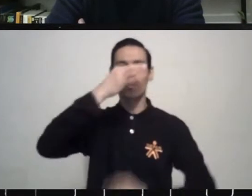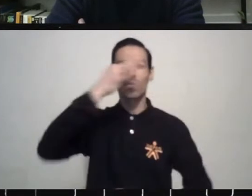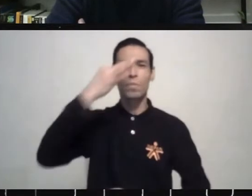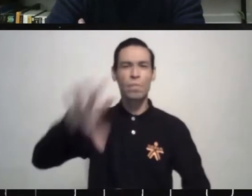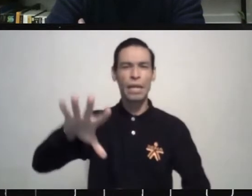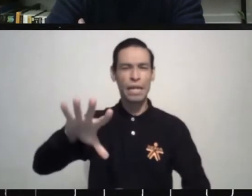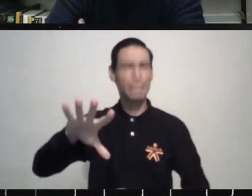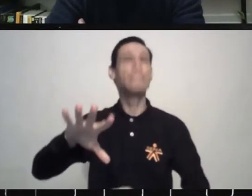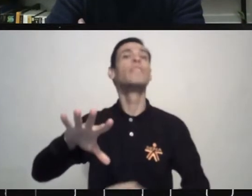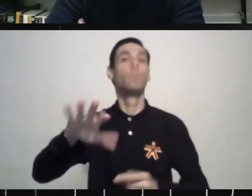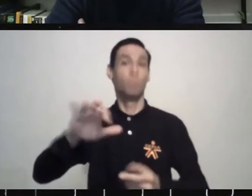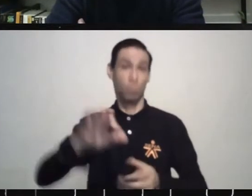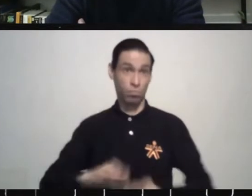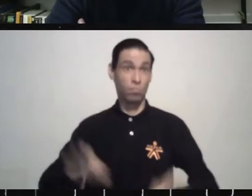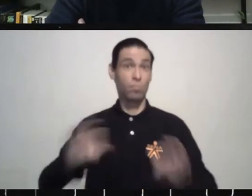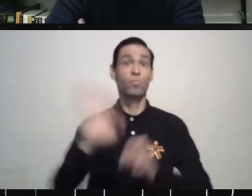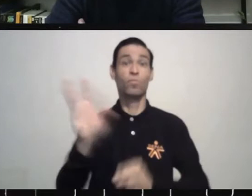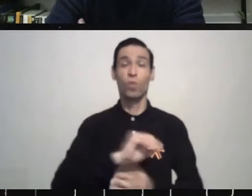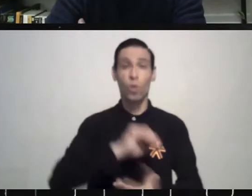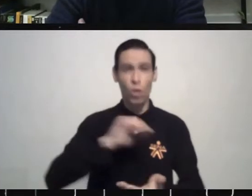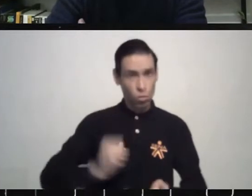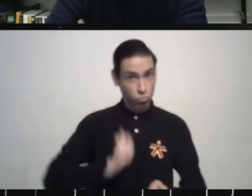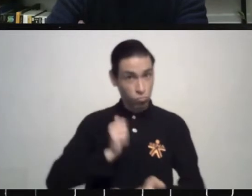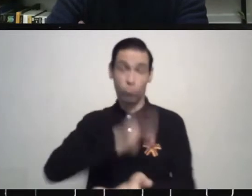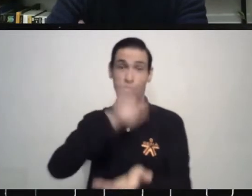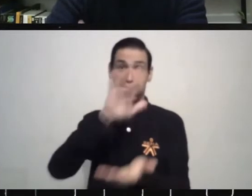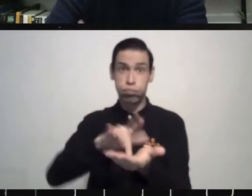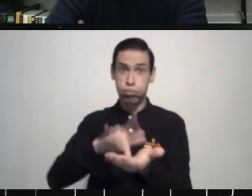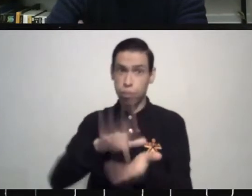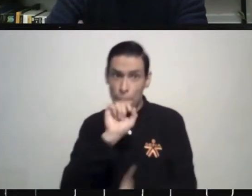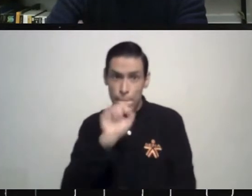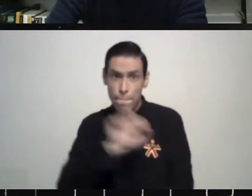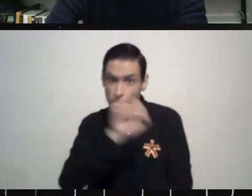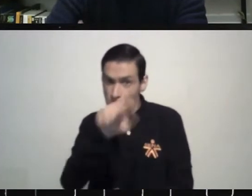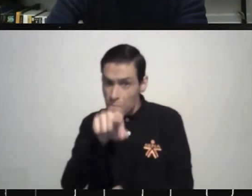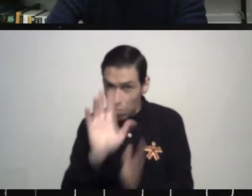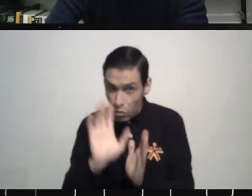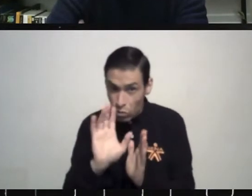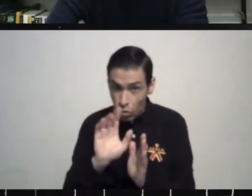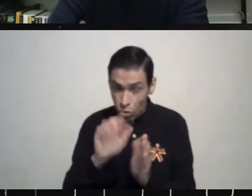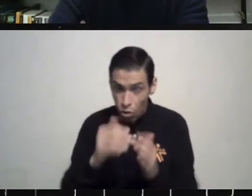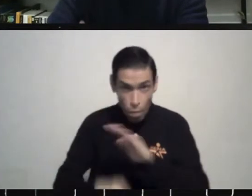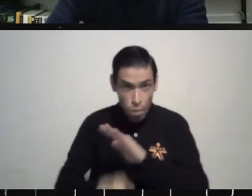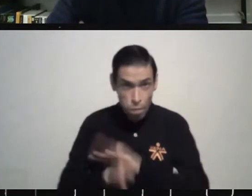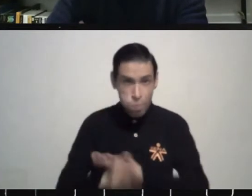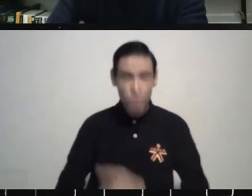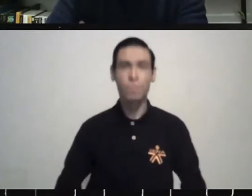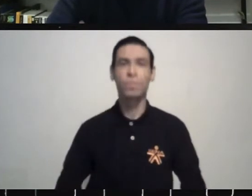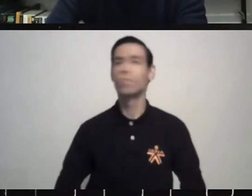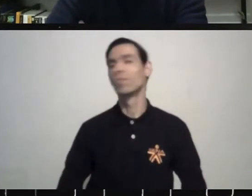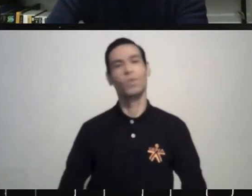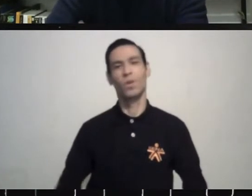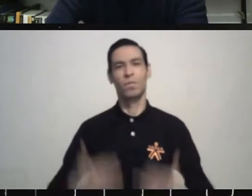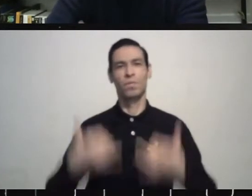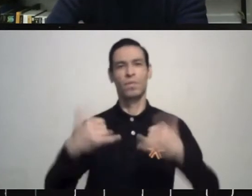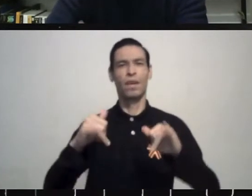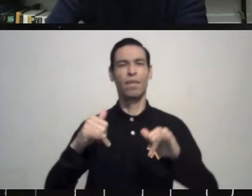que aprovechen y la vean. ¿Está en salas ahora? Aprovecho ahí para romper un poquito el protocolo. No, ya no.